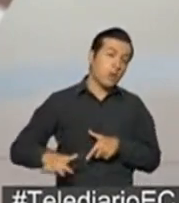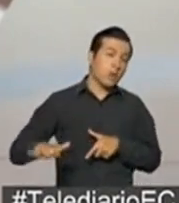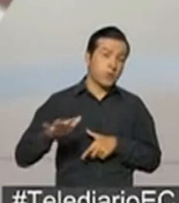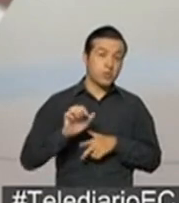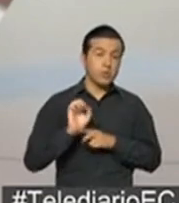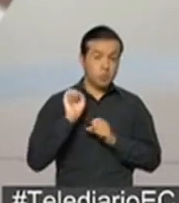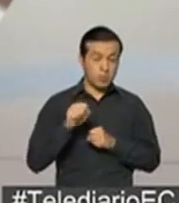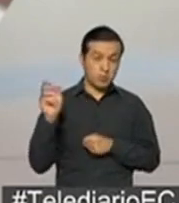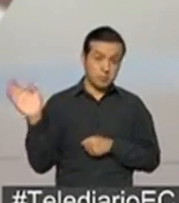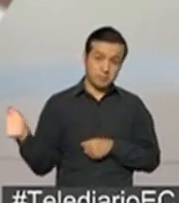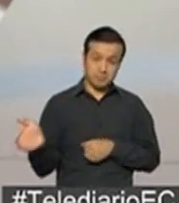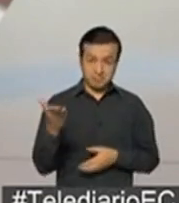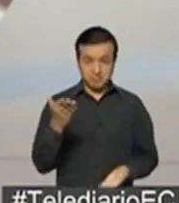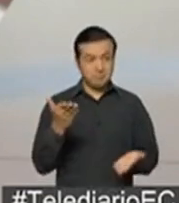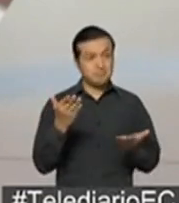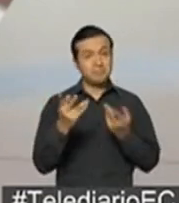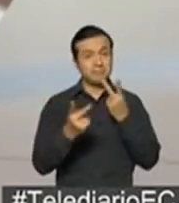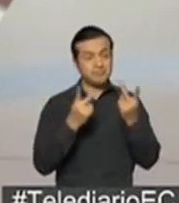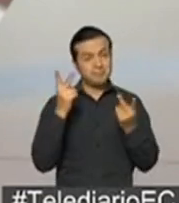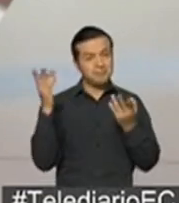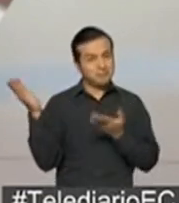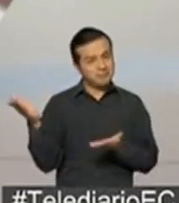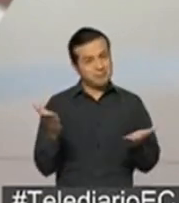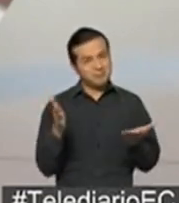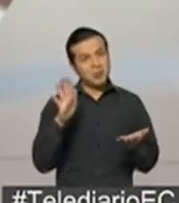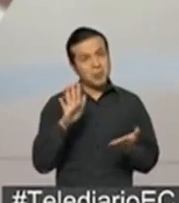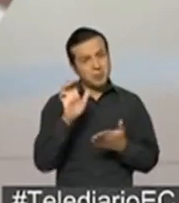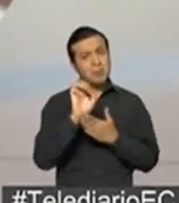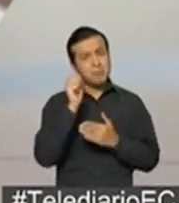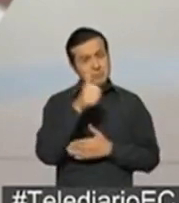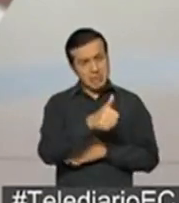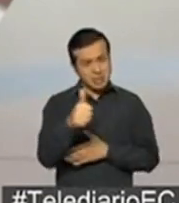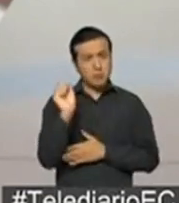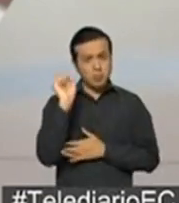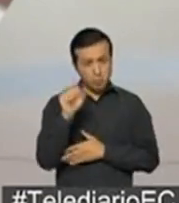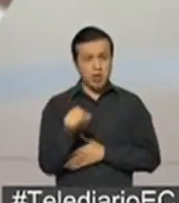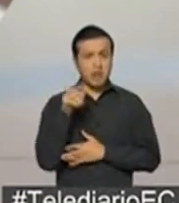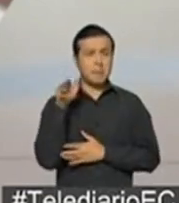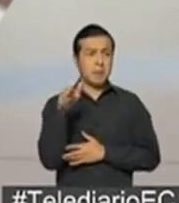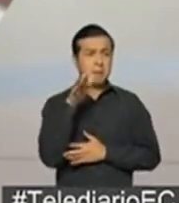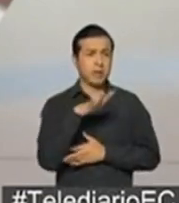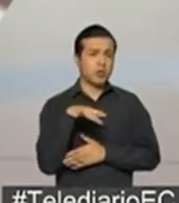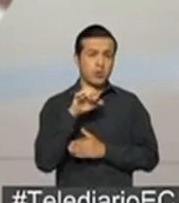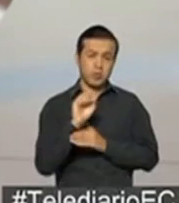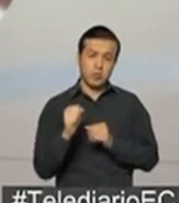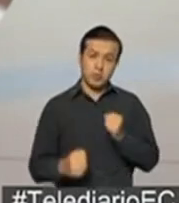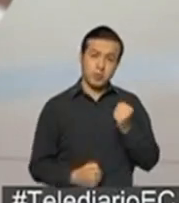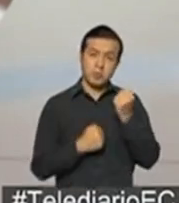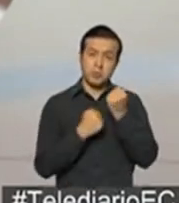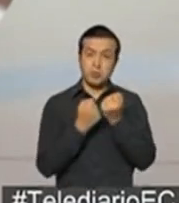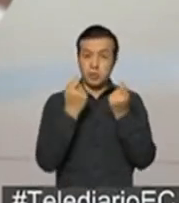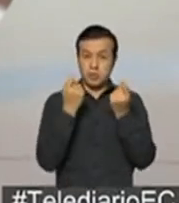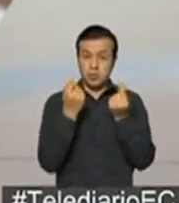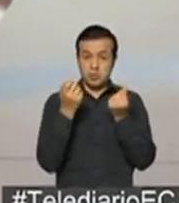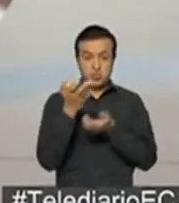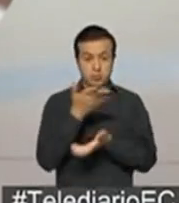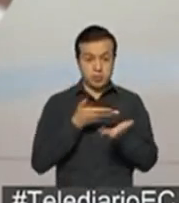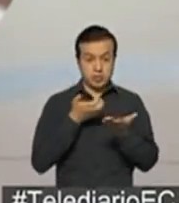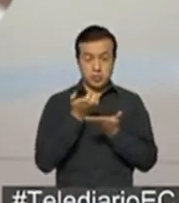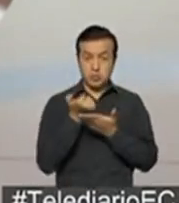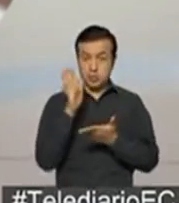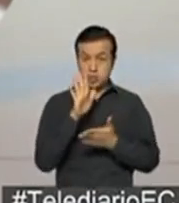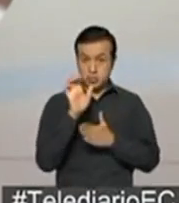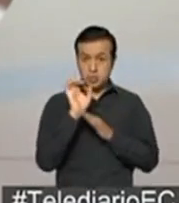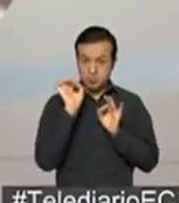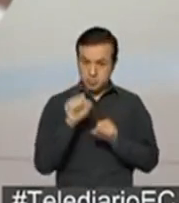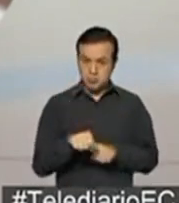tanto necesitan, que tanto esperan que los ecuatorianos mismos nos visitemos y apoyemos a redistribuir la economía del país y